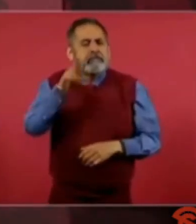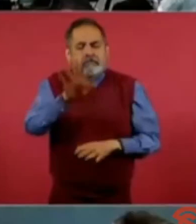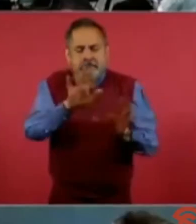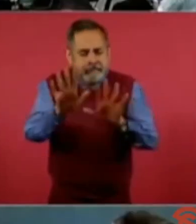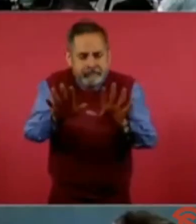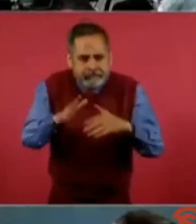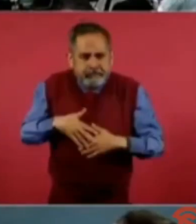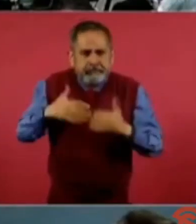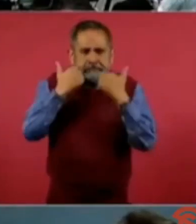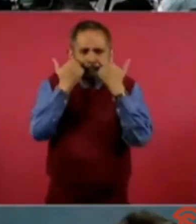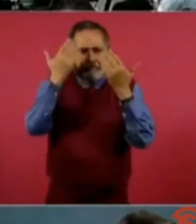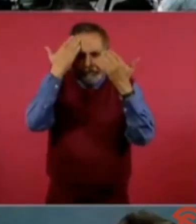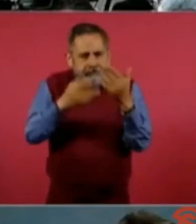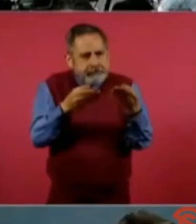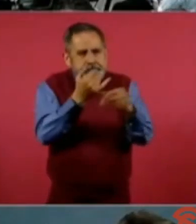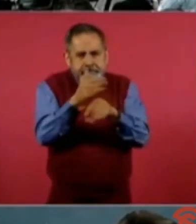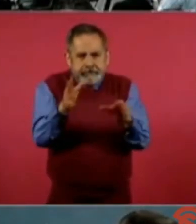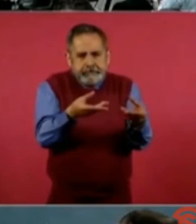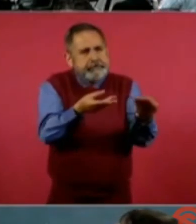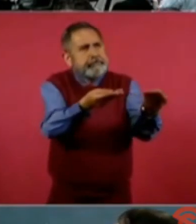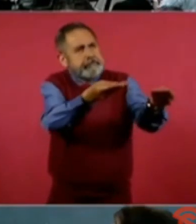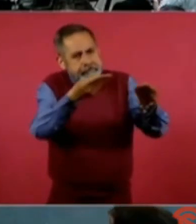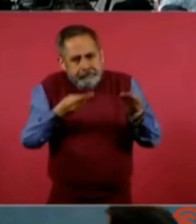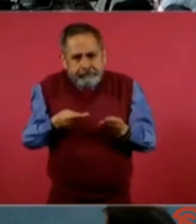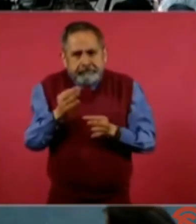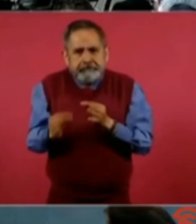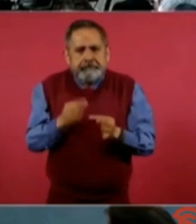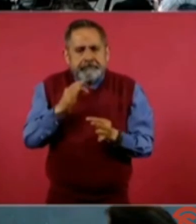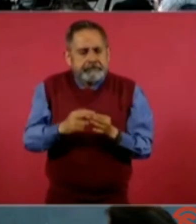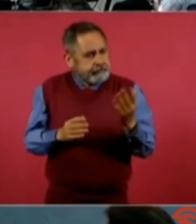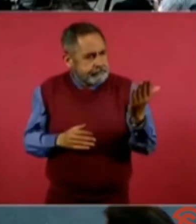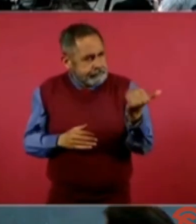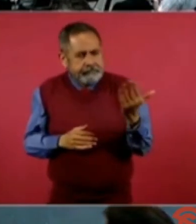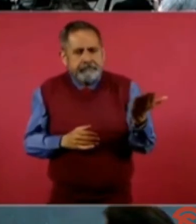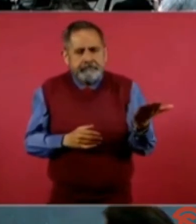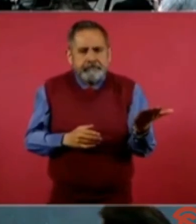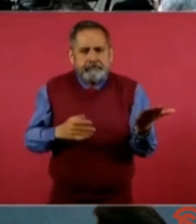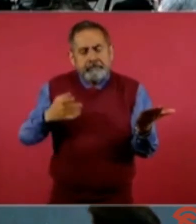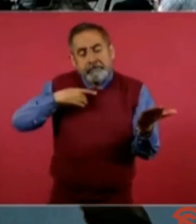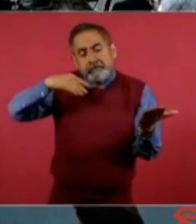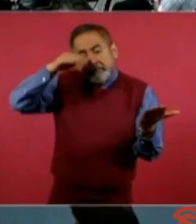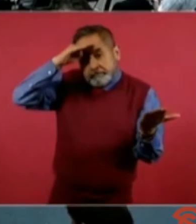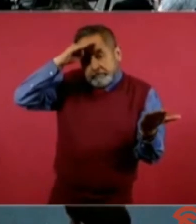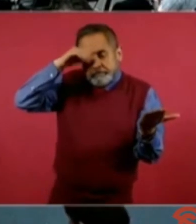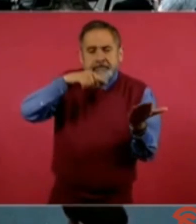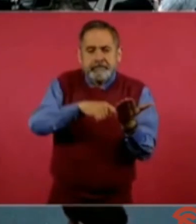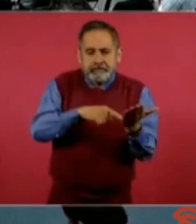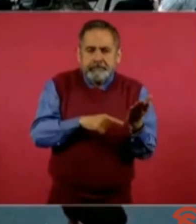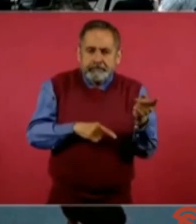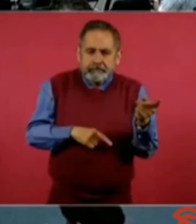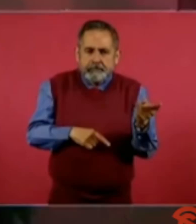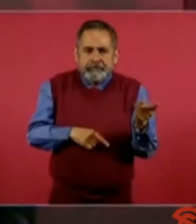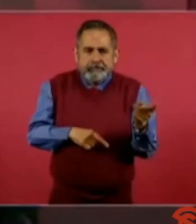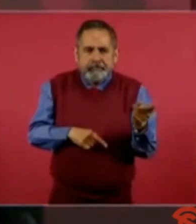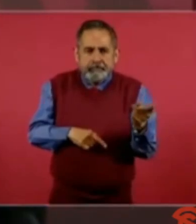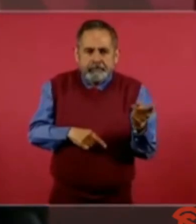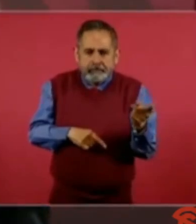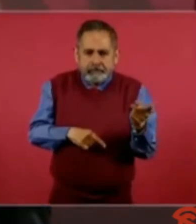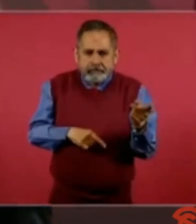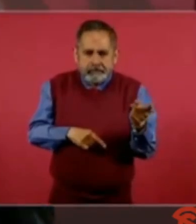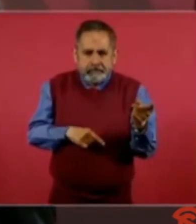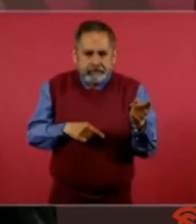tener toda la la información y pienso que la están Este